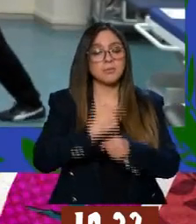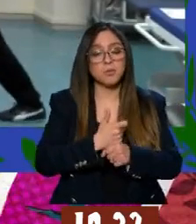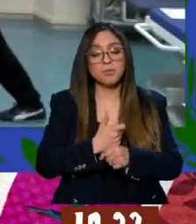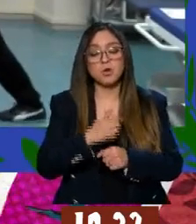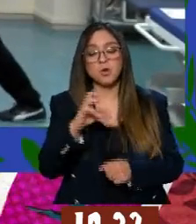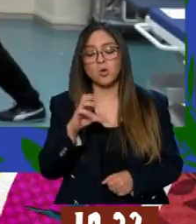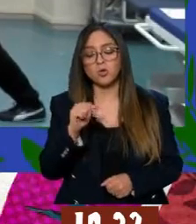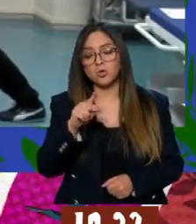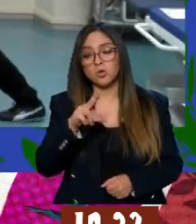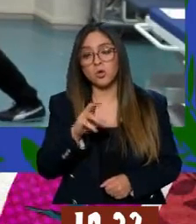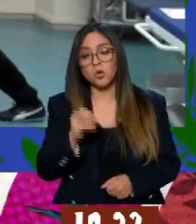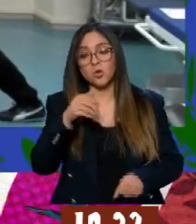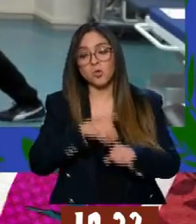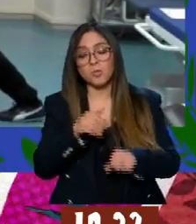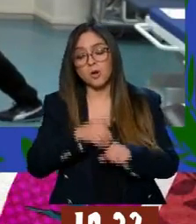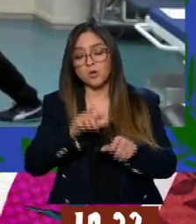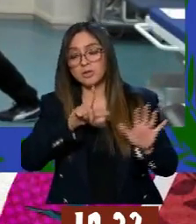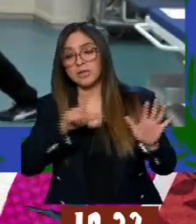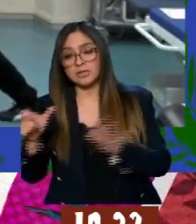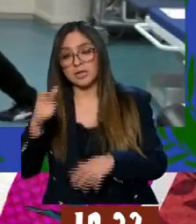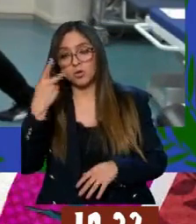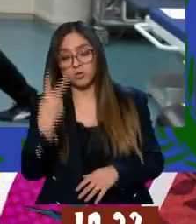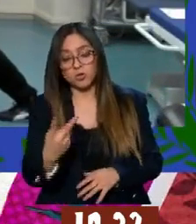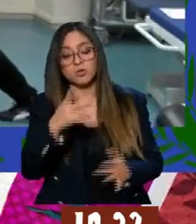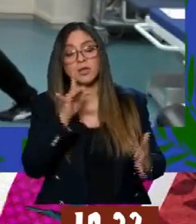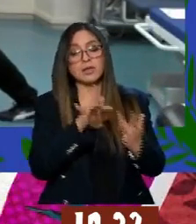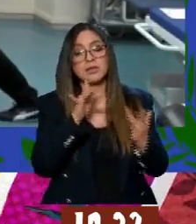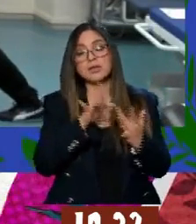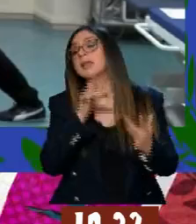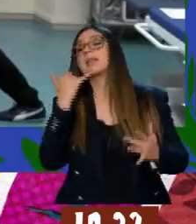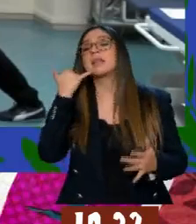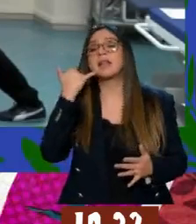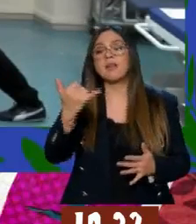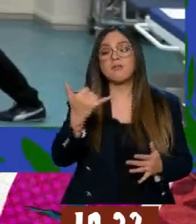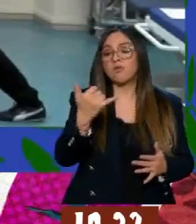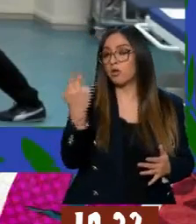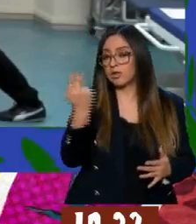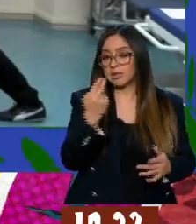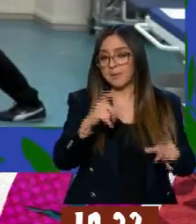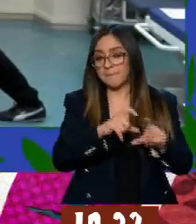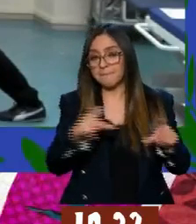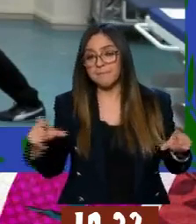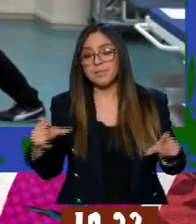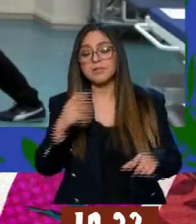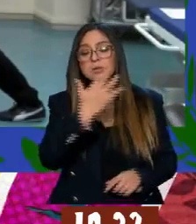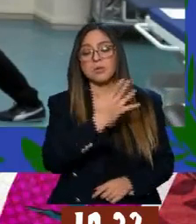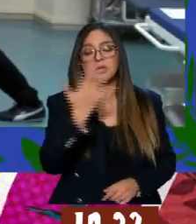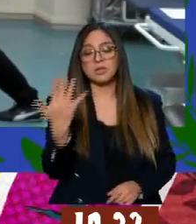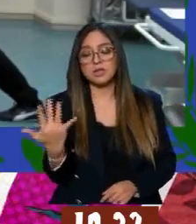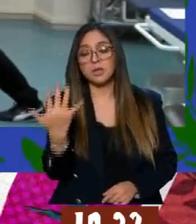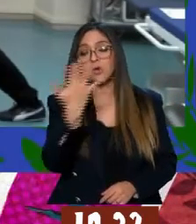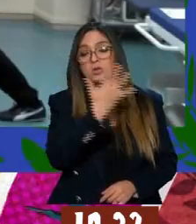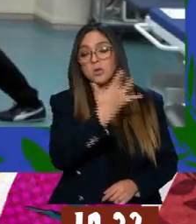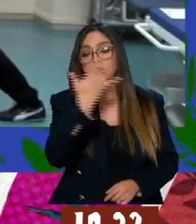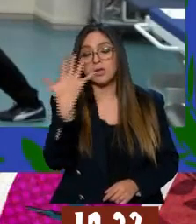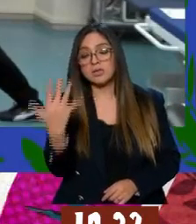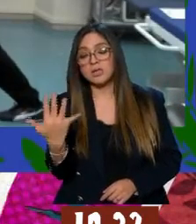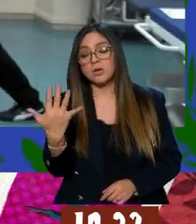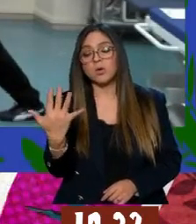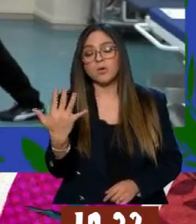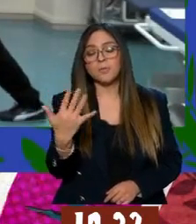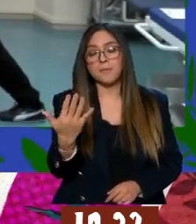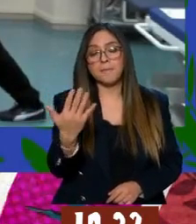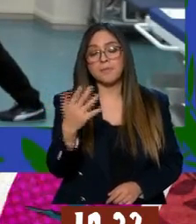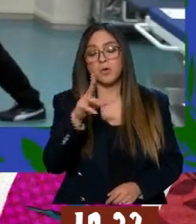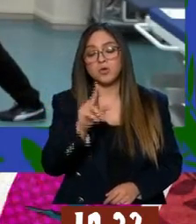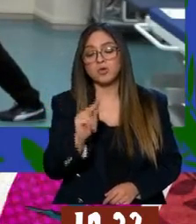consultorio 702. Los teléfonos, no sé si pueden aparecer en pantalla, pero 55 55 y